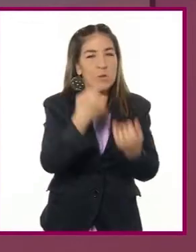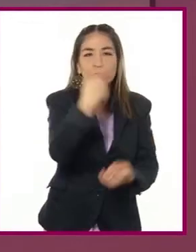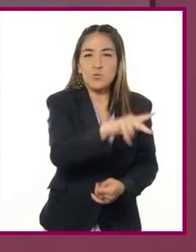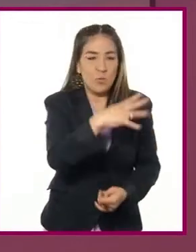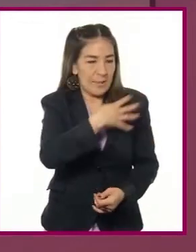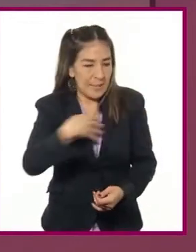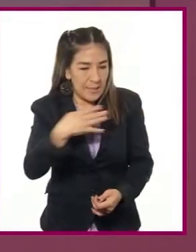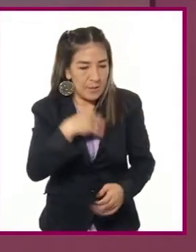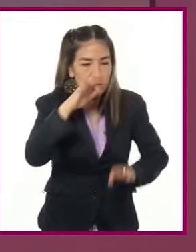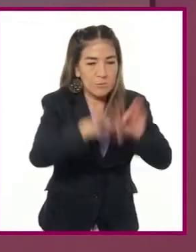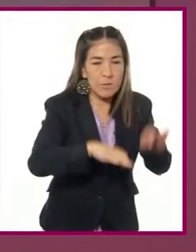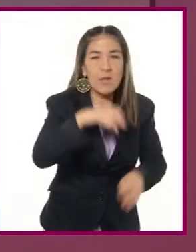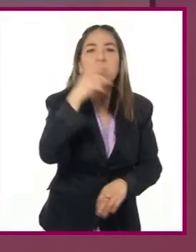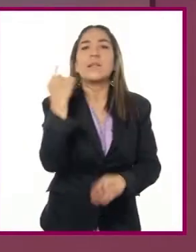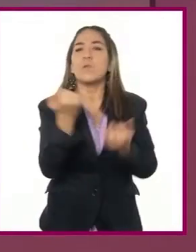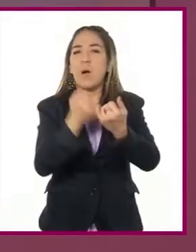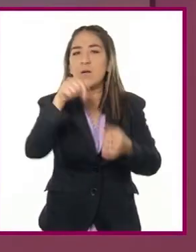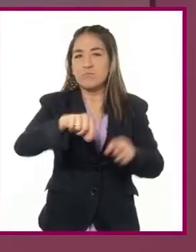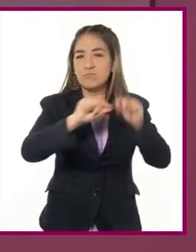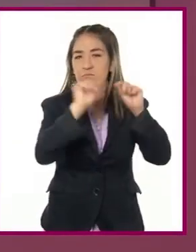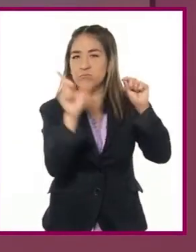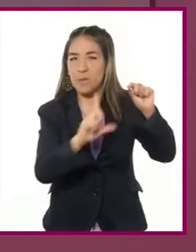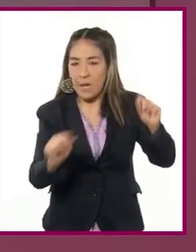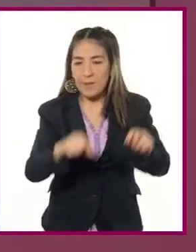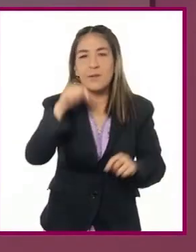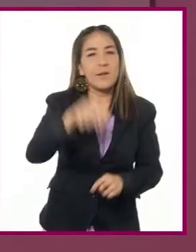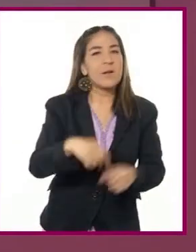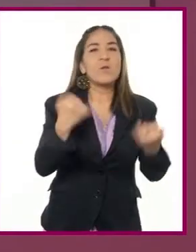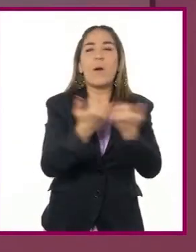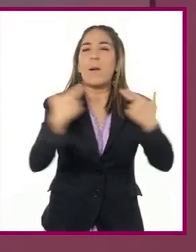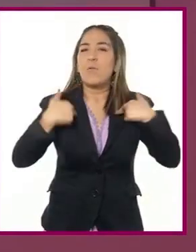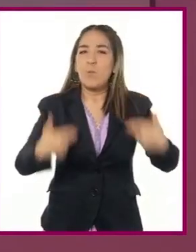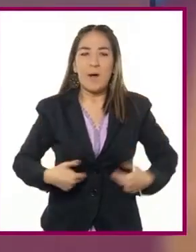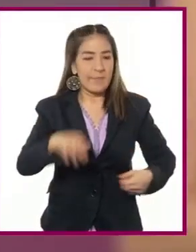los intereses de la patria y de la humanidad, aseguró.